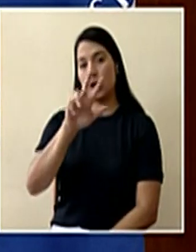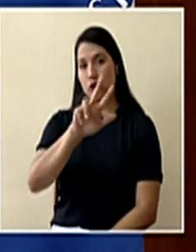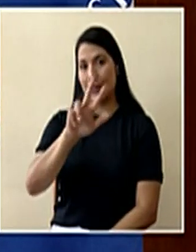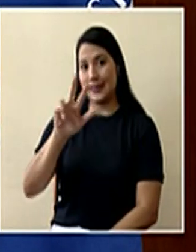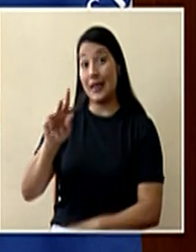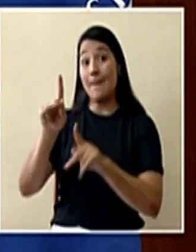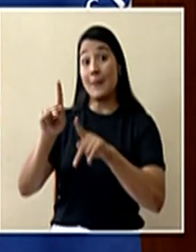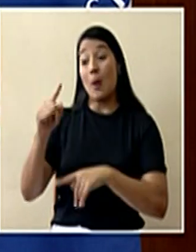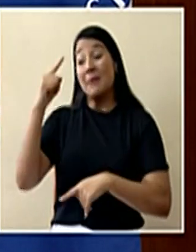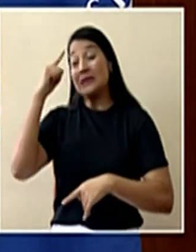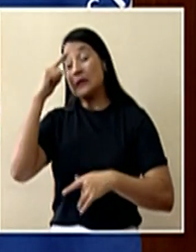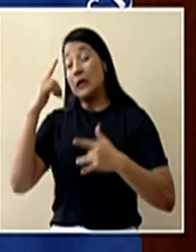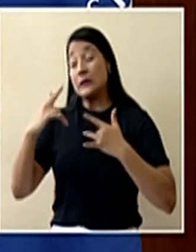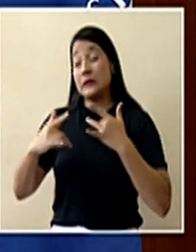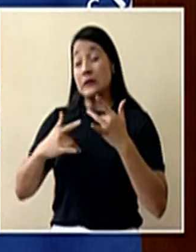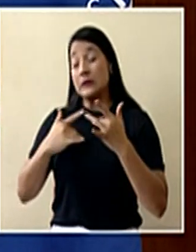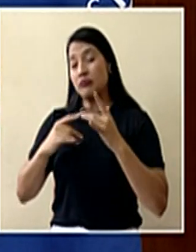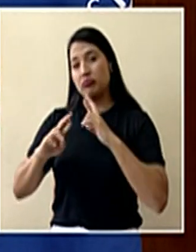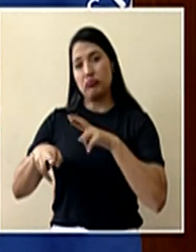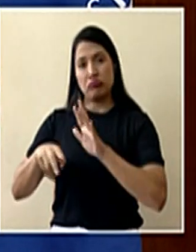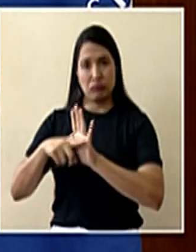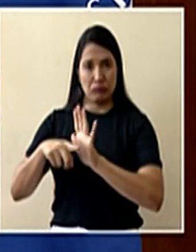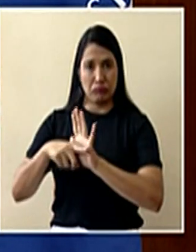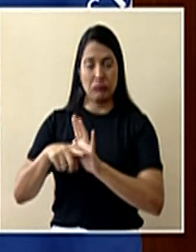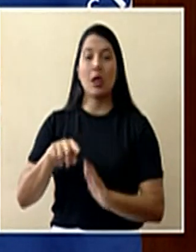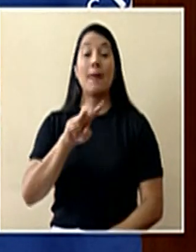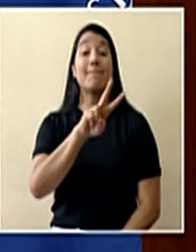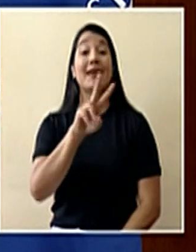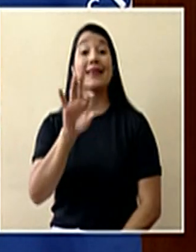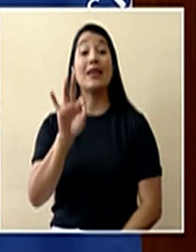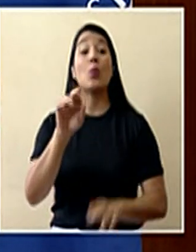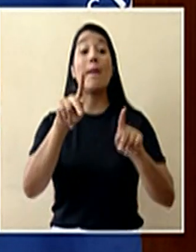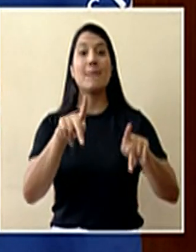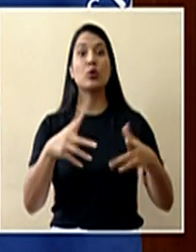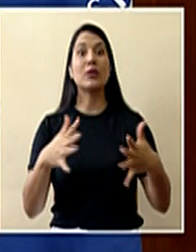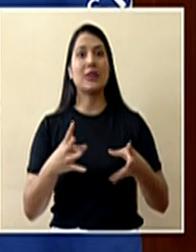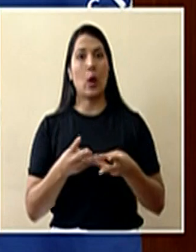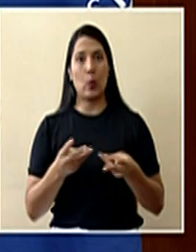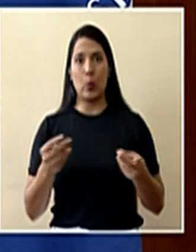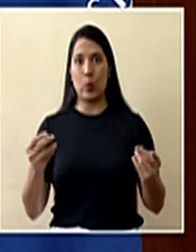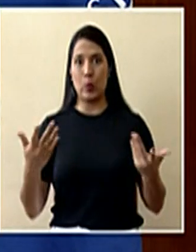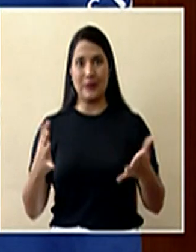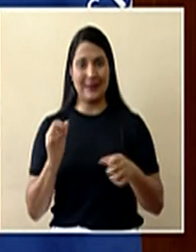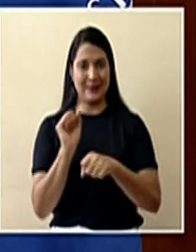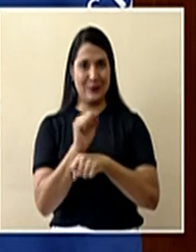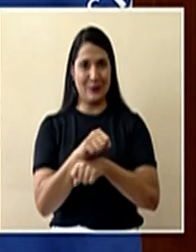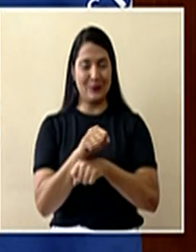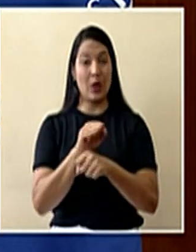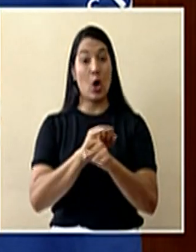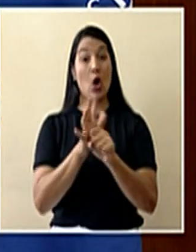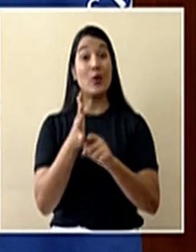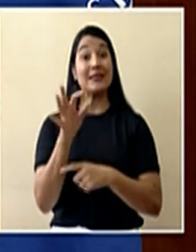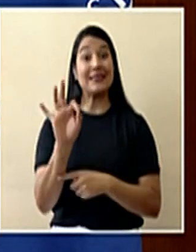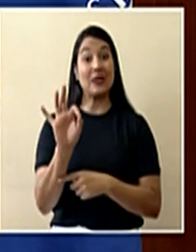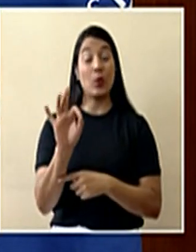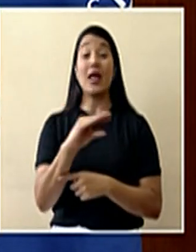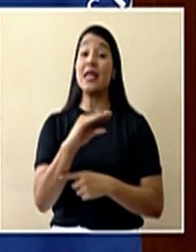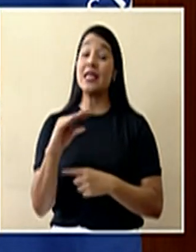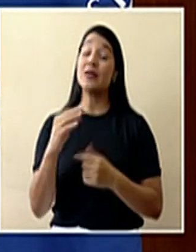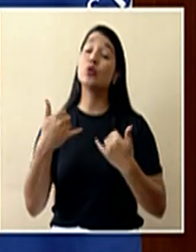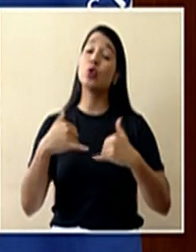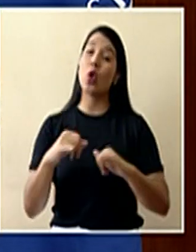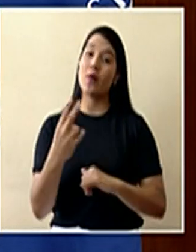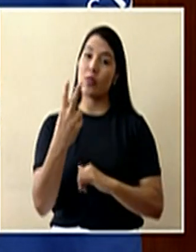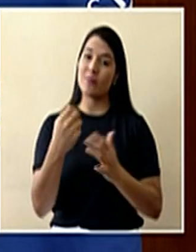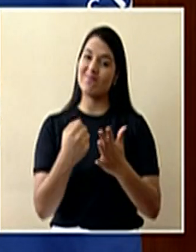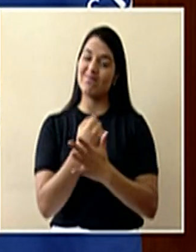5.533 personas, 29 personas se registran como recuperadas y se contabilizan 2